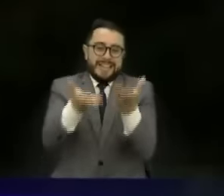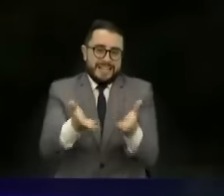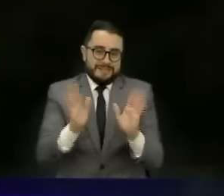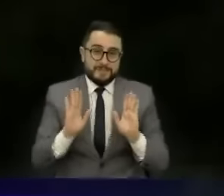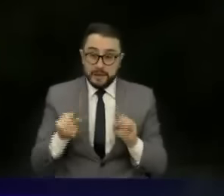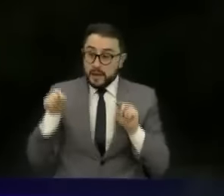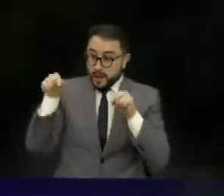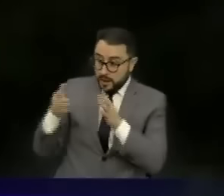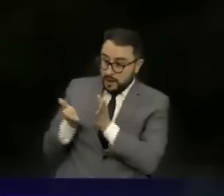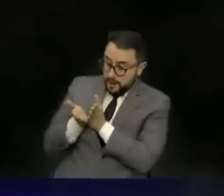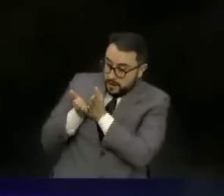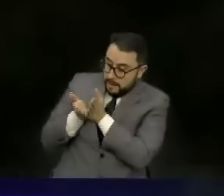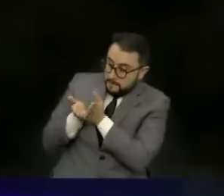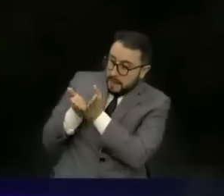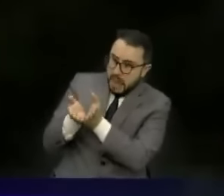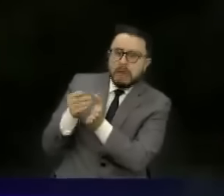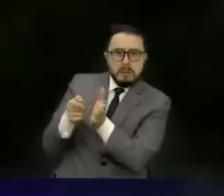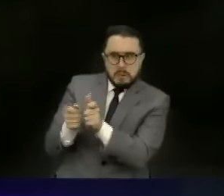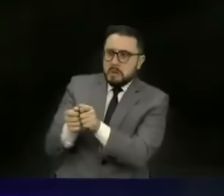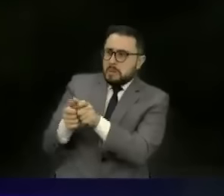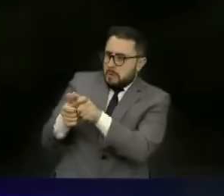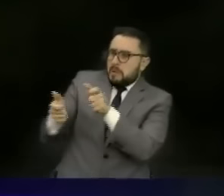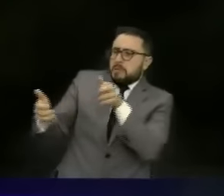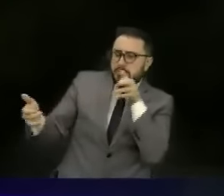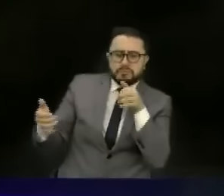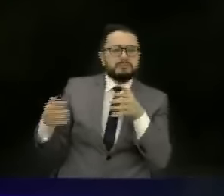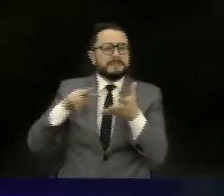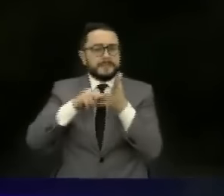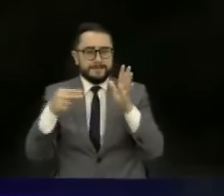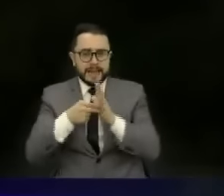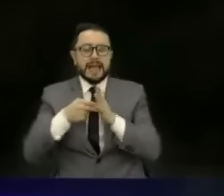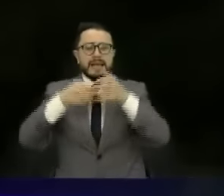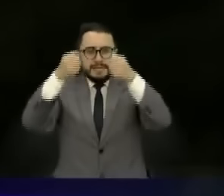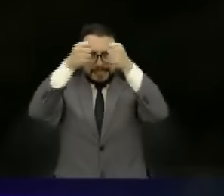hemos podido, pero va avanzando. Es decir, tenemos una fuerza pública